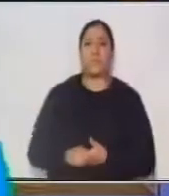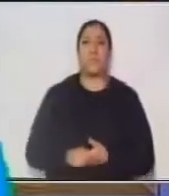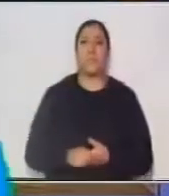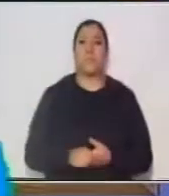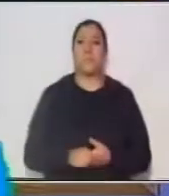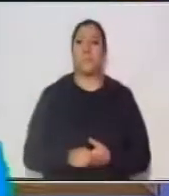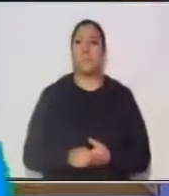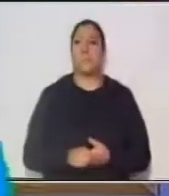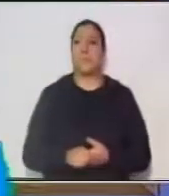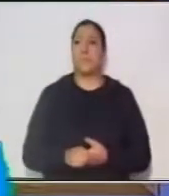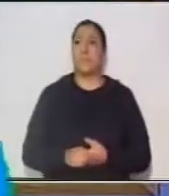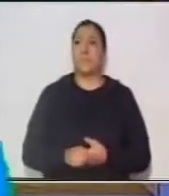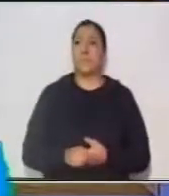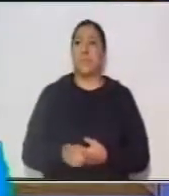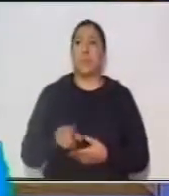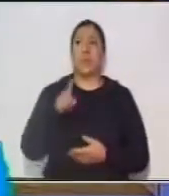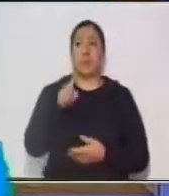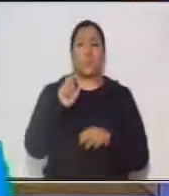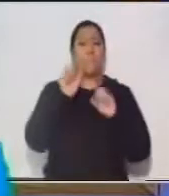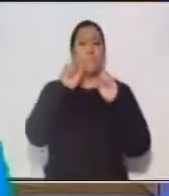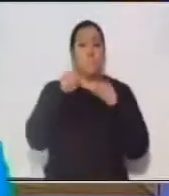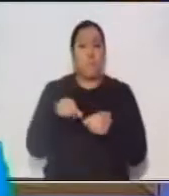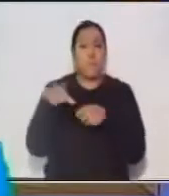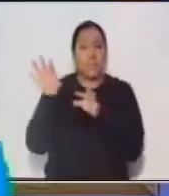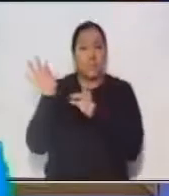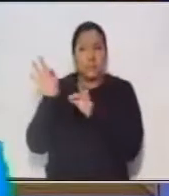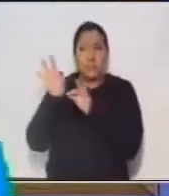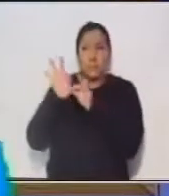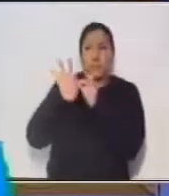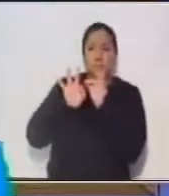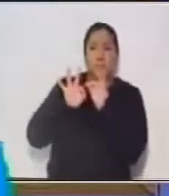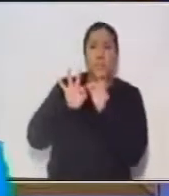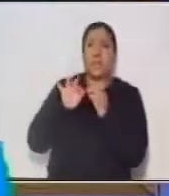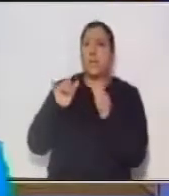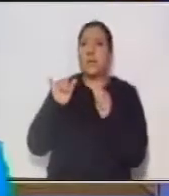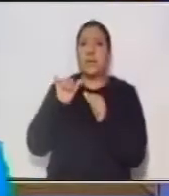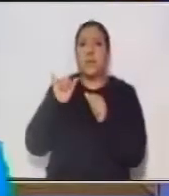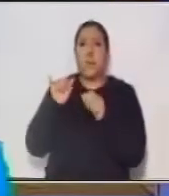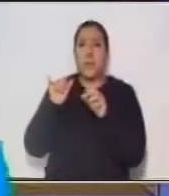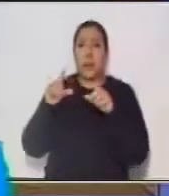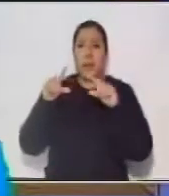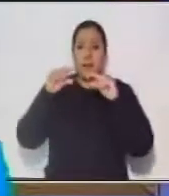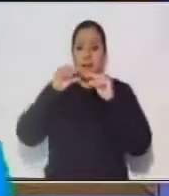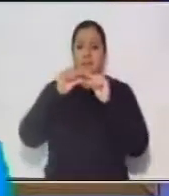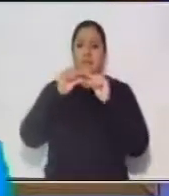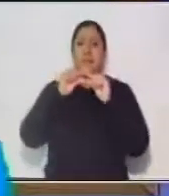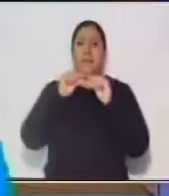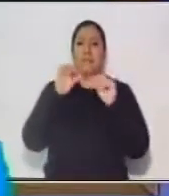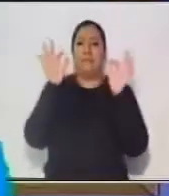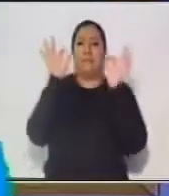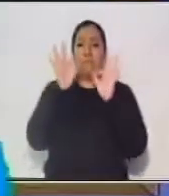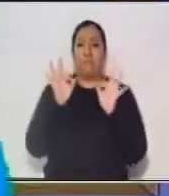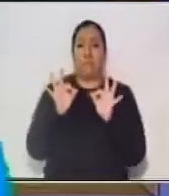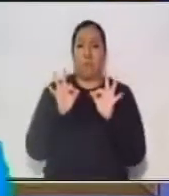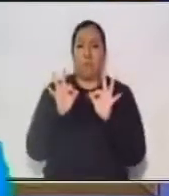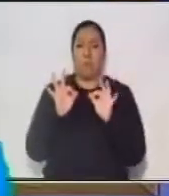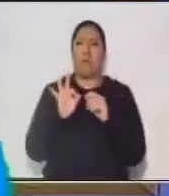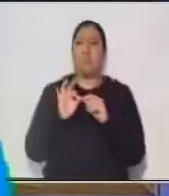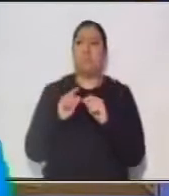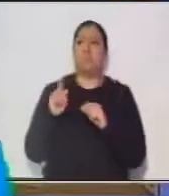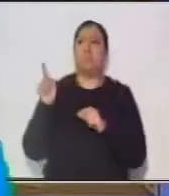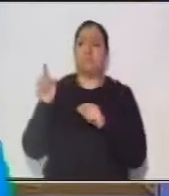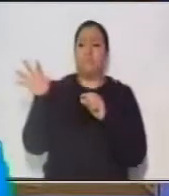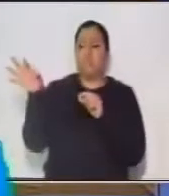¿verdad?, puedes quitar esta parte de acá abajo, este triangulito que lo forma. El